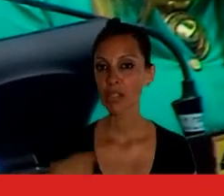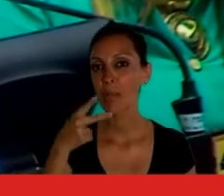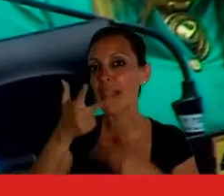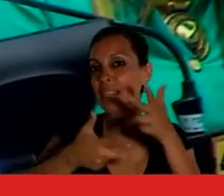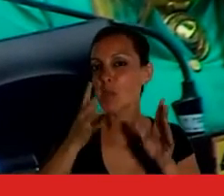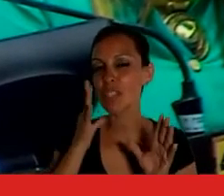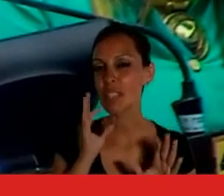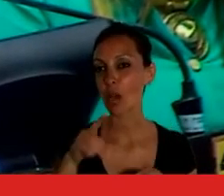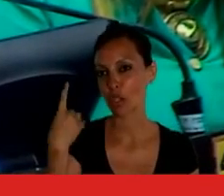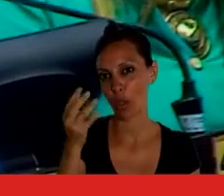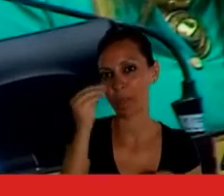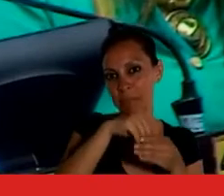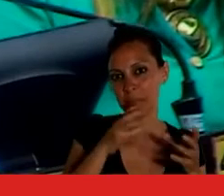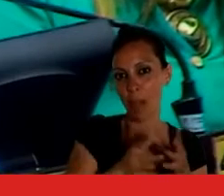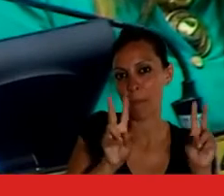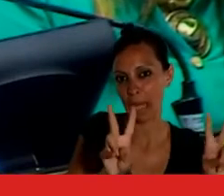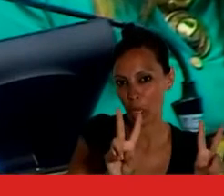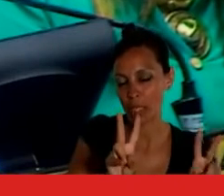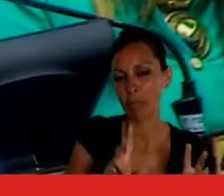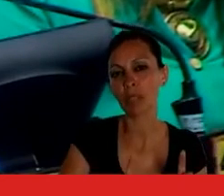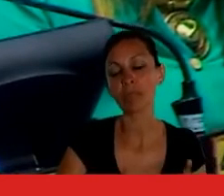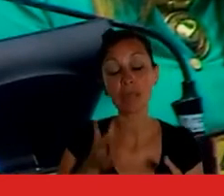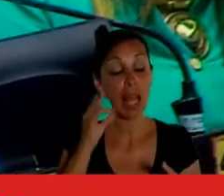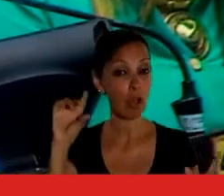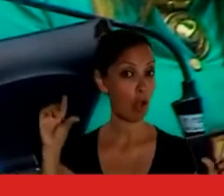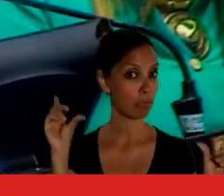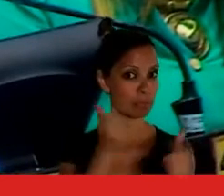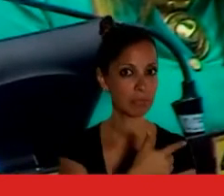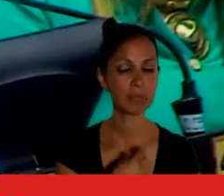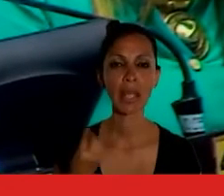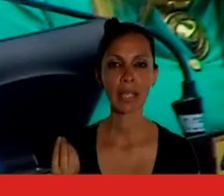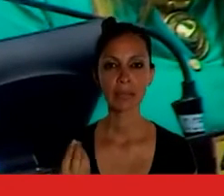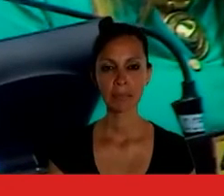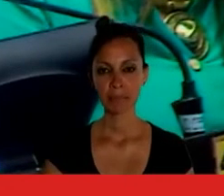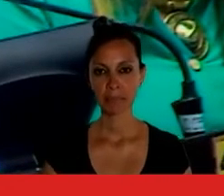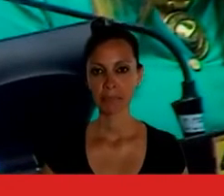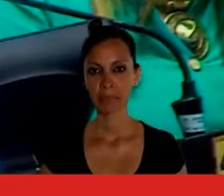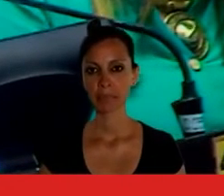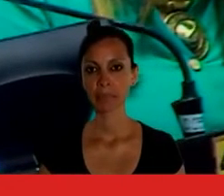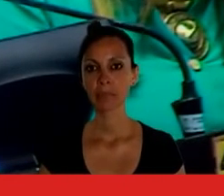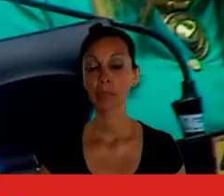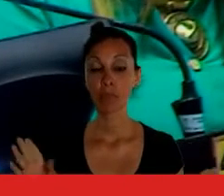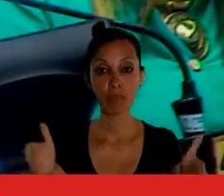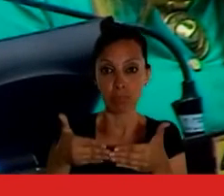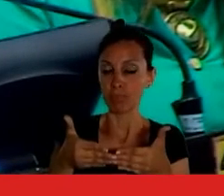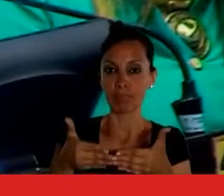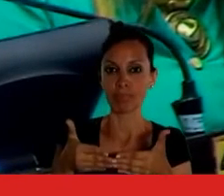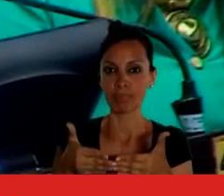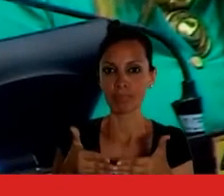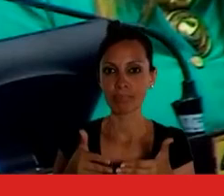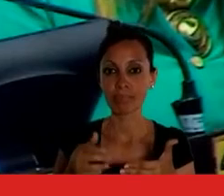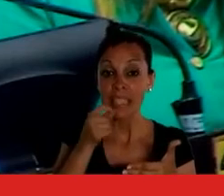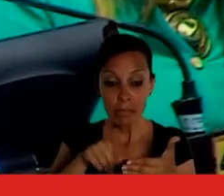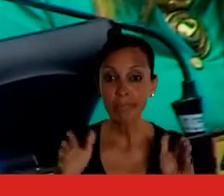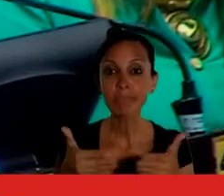los que venimos del peronismo, para los que hacemos política, algo ilógico. Nos cerramos. Y al cerrarnos pasa lo que